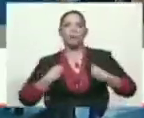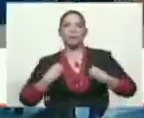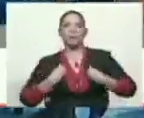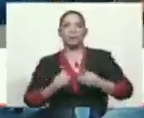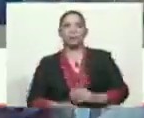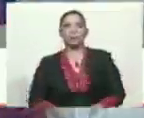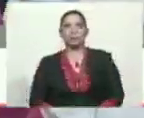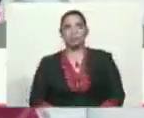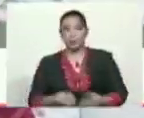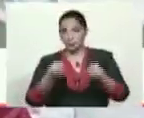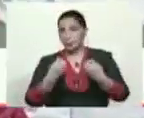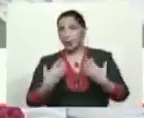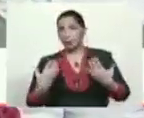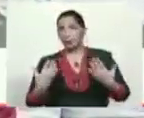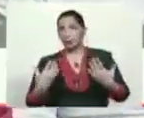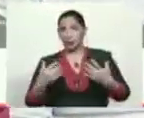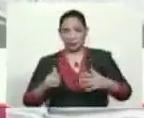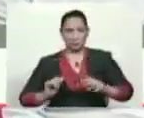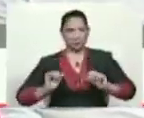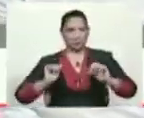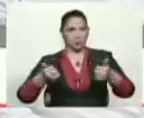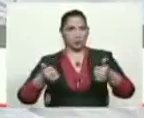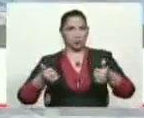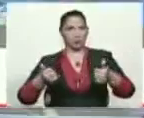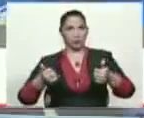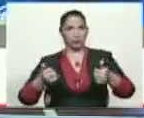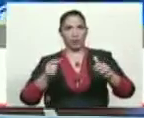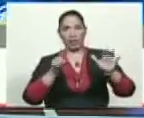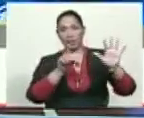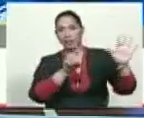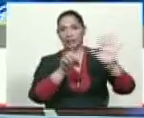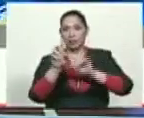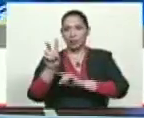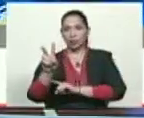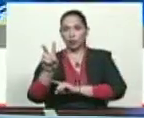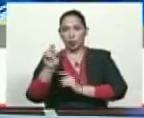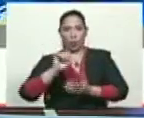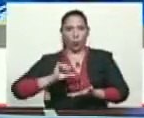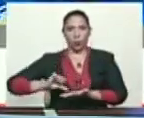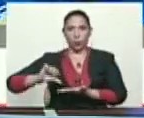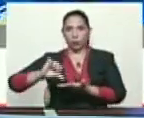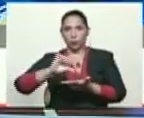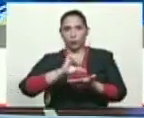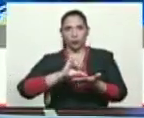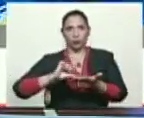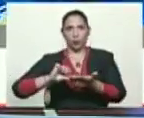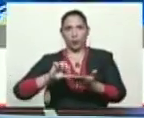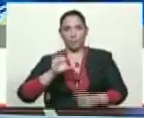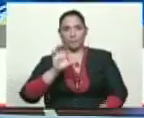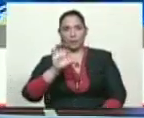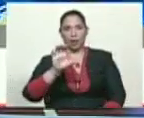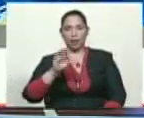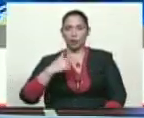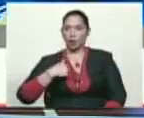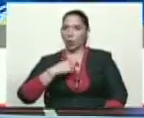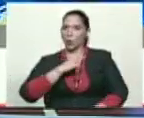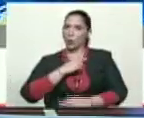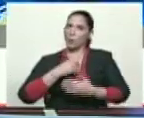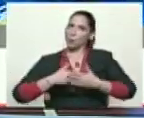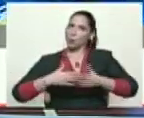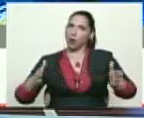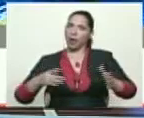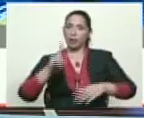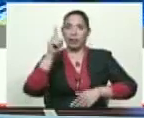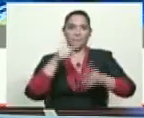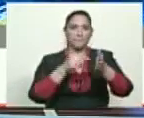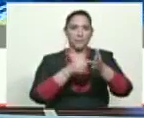bueno y estamos arrancando en 62 ciudades del país el dispuesto mil millones